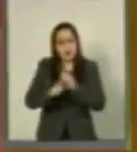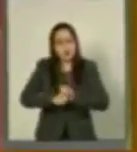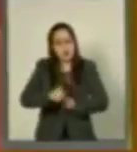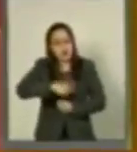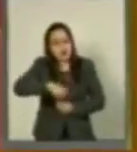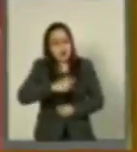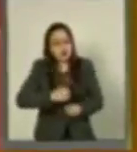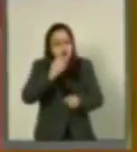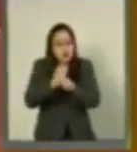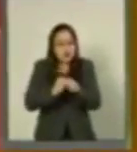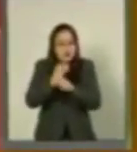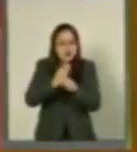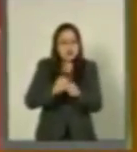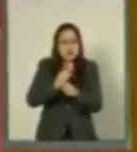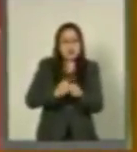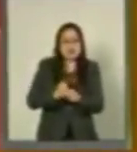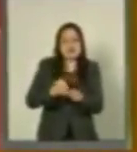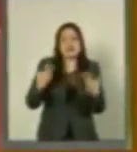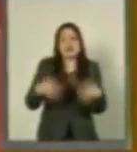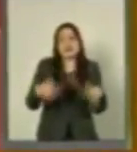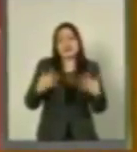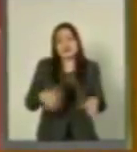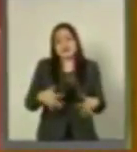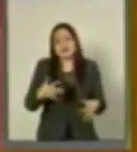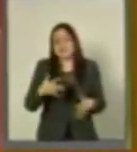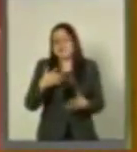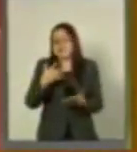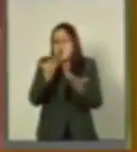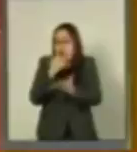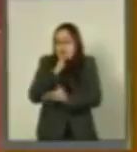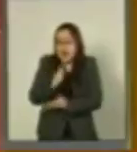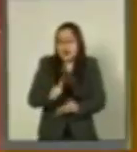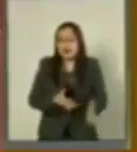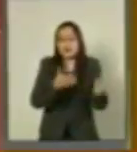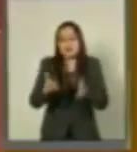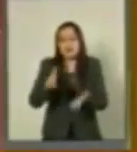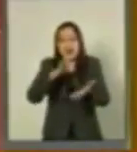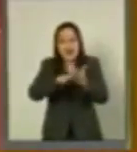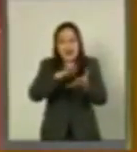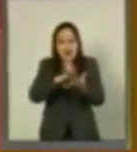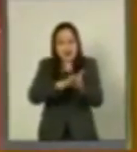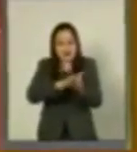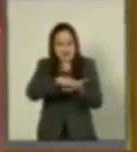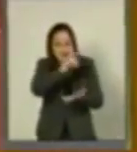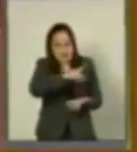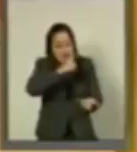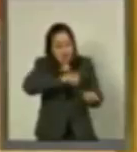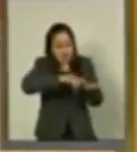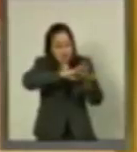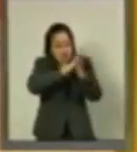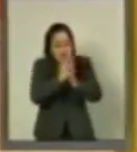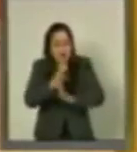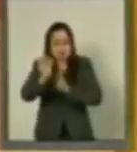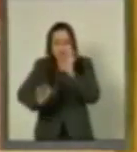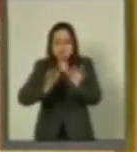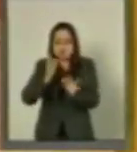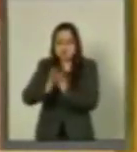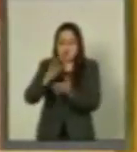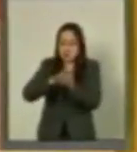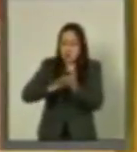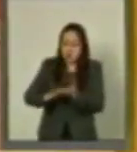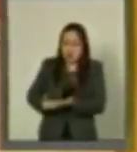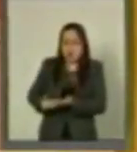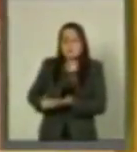delito es mero enunciado. Las cárceles no readaptan y la justicia no